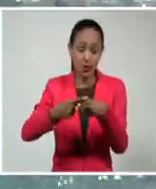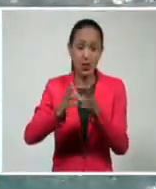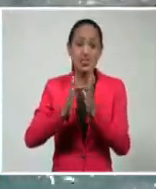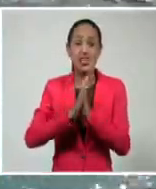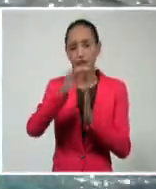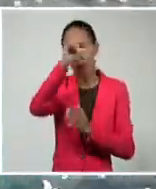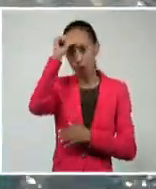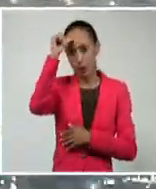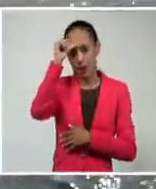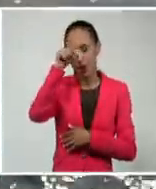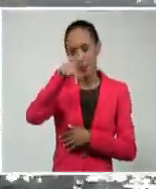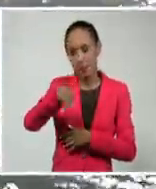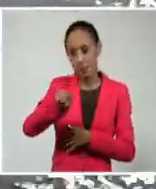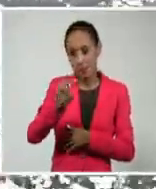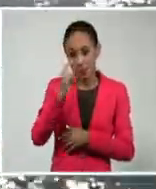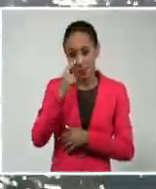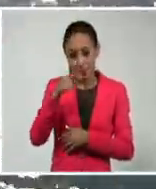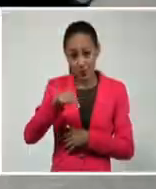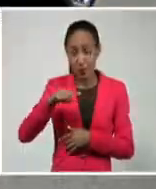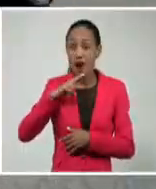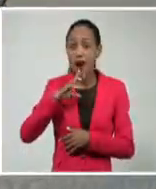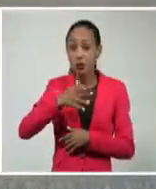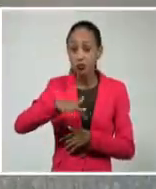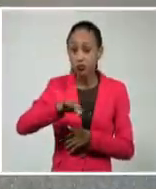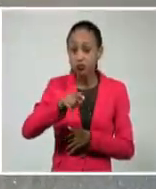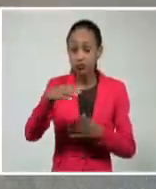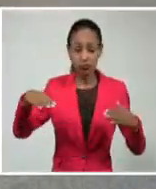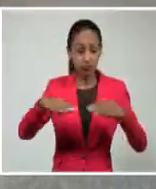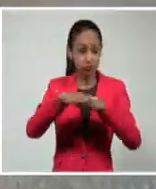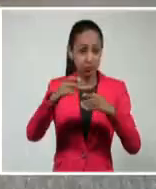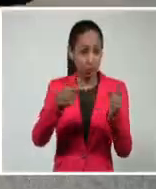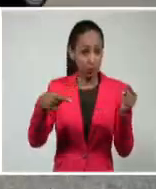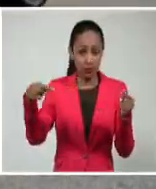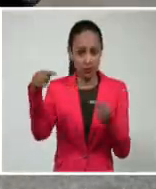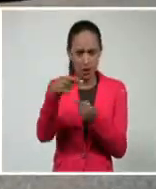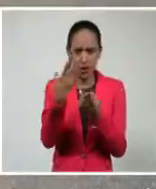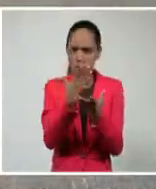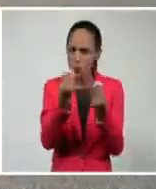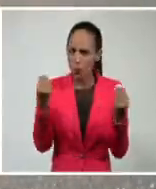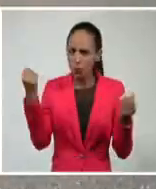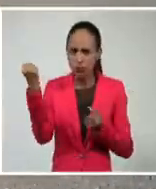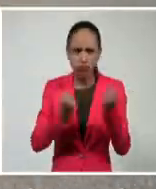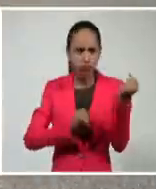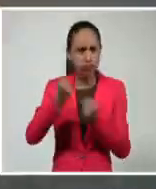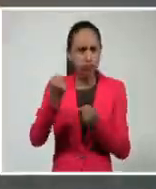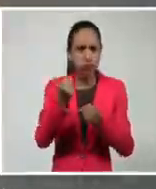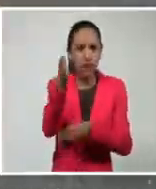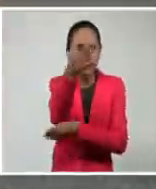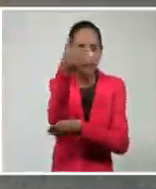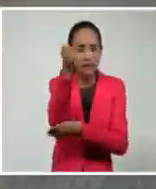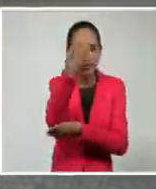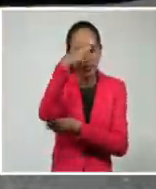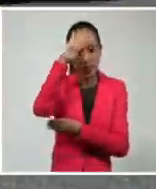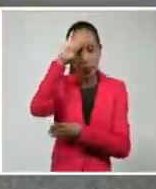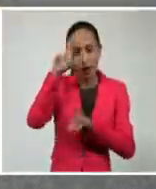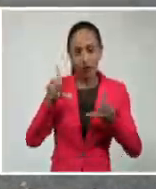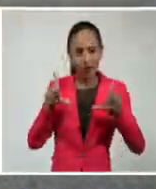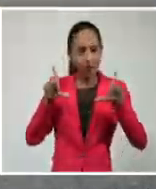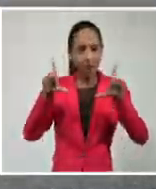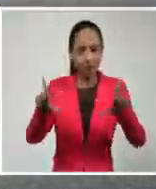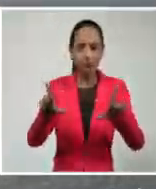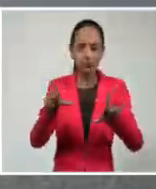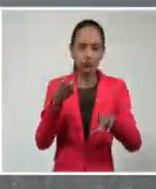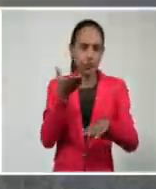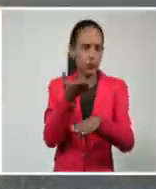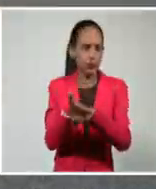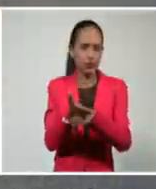del Mar Caribe, por una de las avenidas principales de la llamada Quisqueya, decenas de automóviles con banderas cubanas y carteles demostraban su rechazo